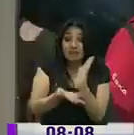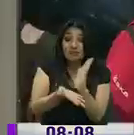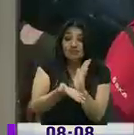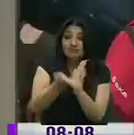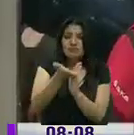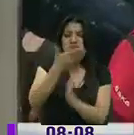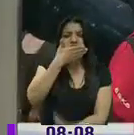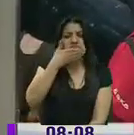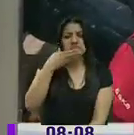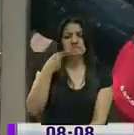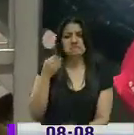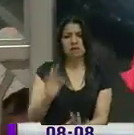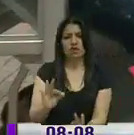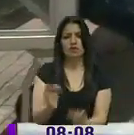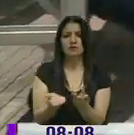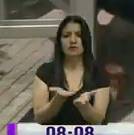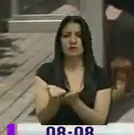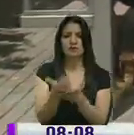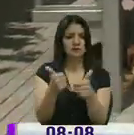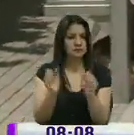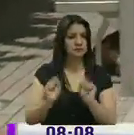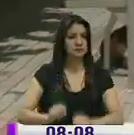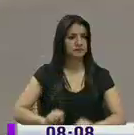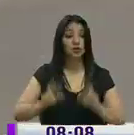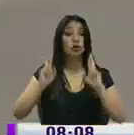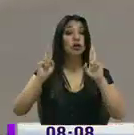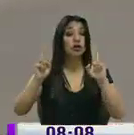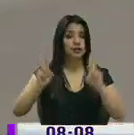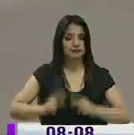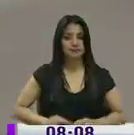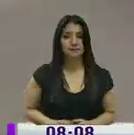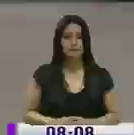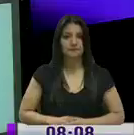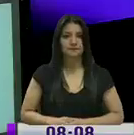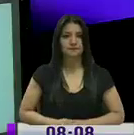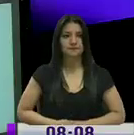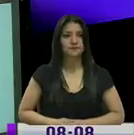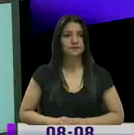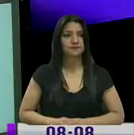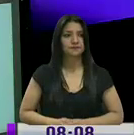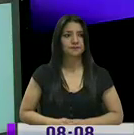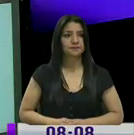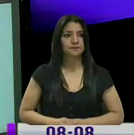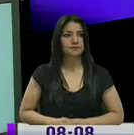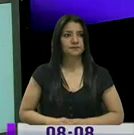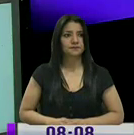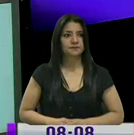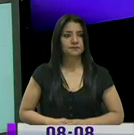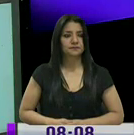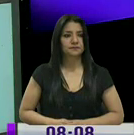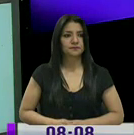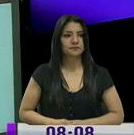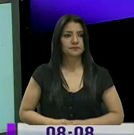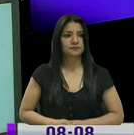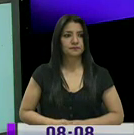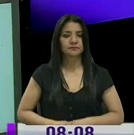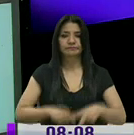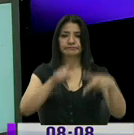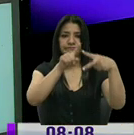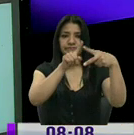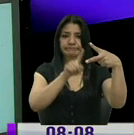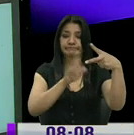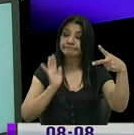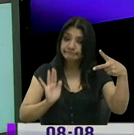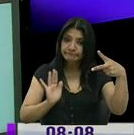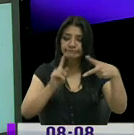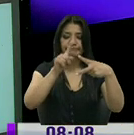mejoren las condiciones para el usuario informo sofía veintimilla yo le doy hay 22 aristas